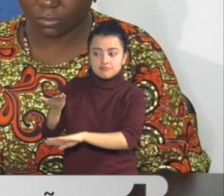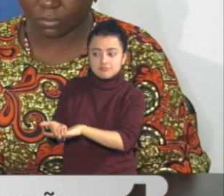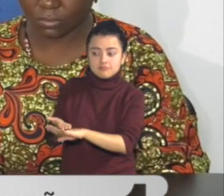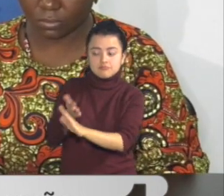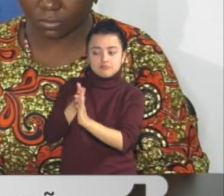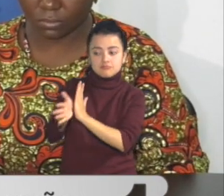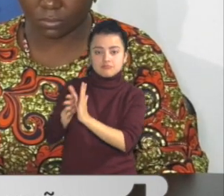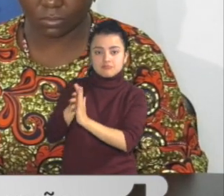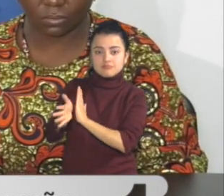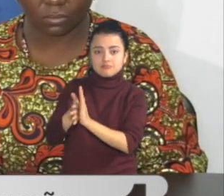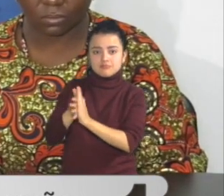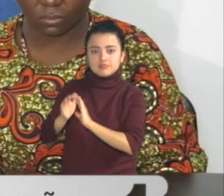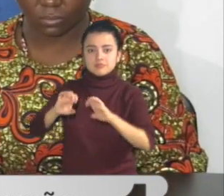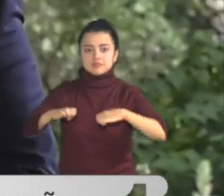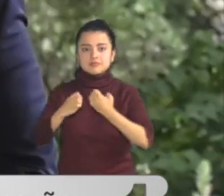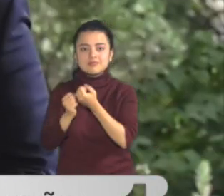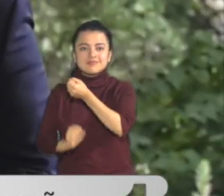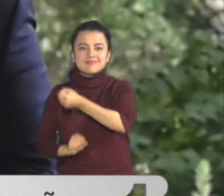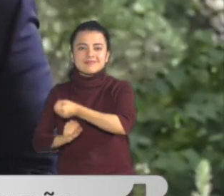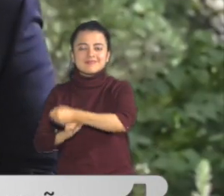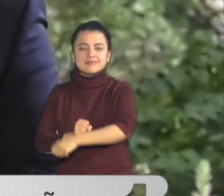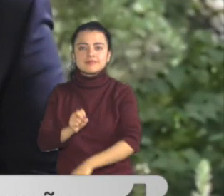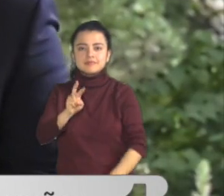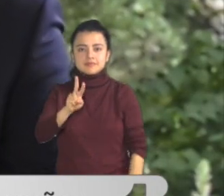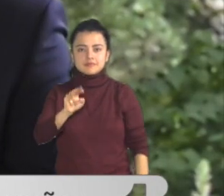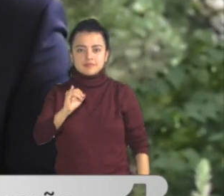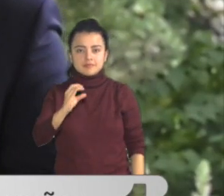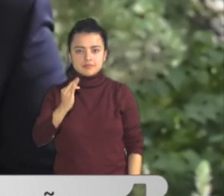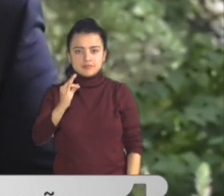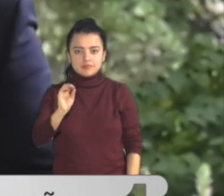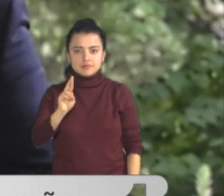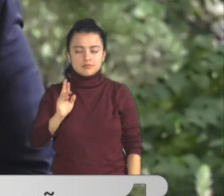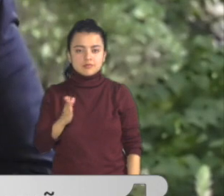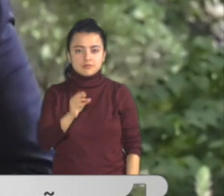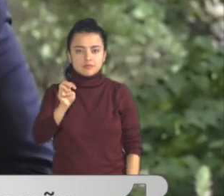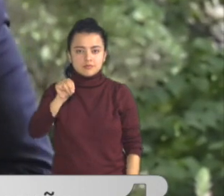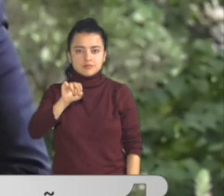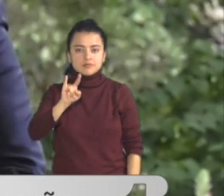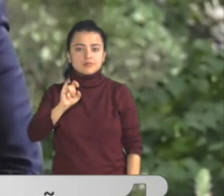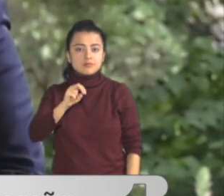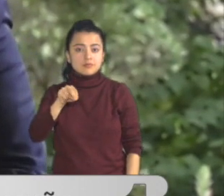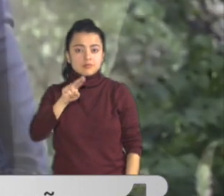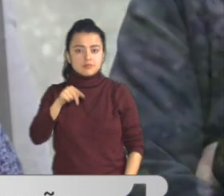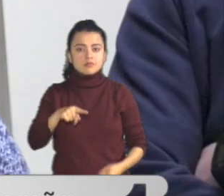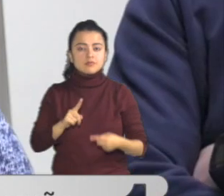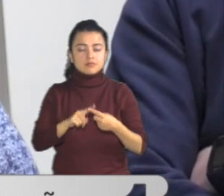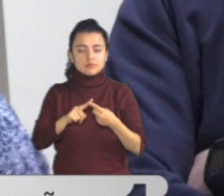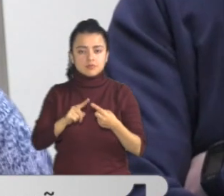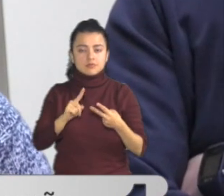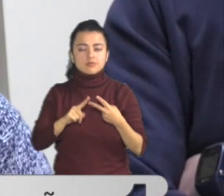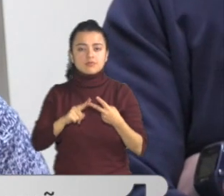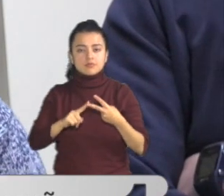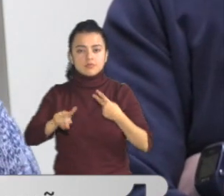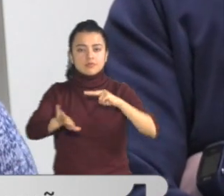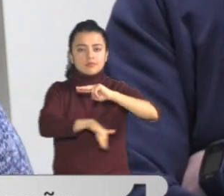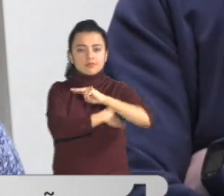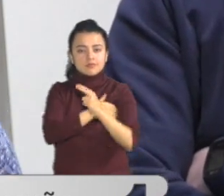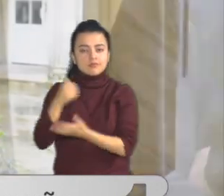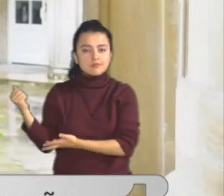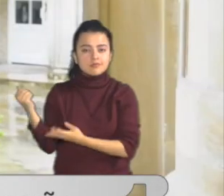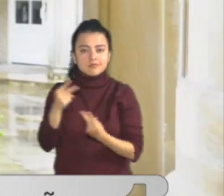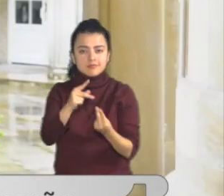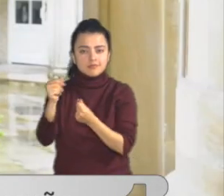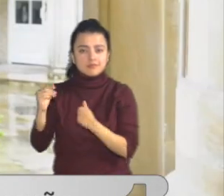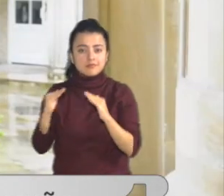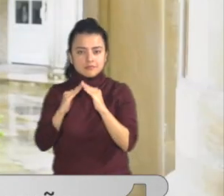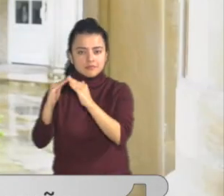estarán Víctor Muñoz, que es el director del DAPRE, también el ministro de Hacienda, y la directora del DNP, Alejandra Botero. Y del